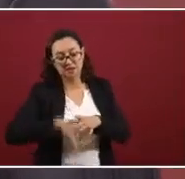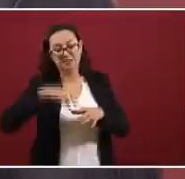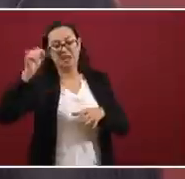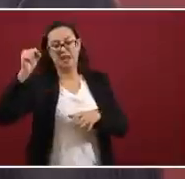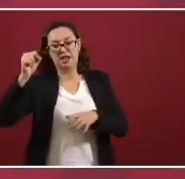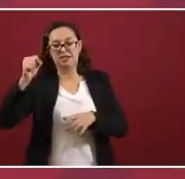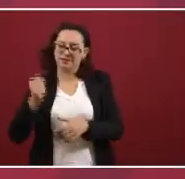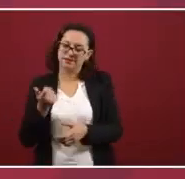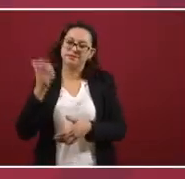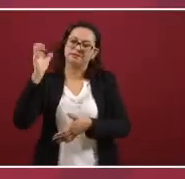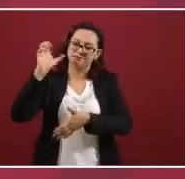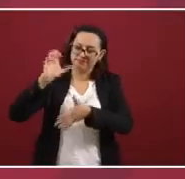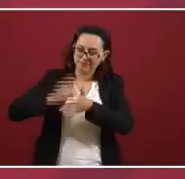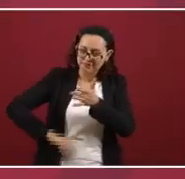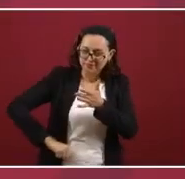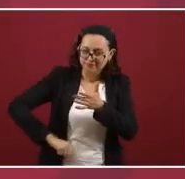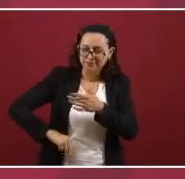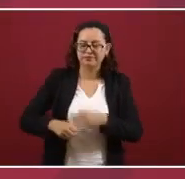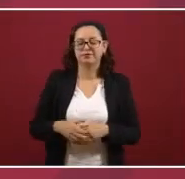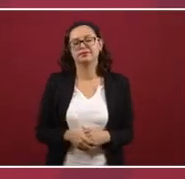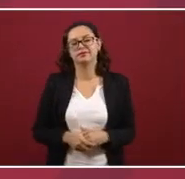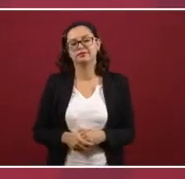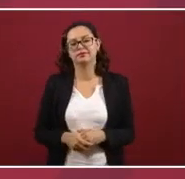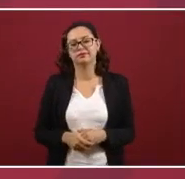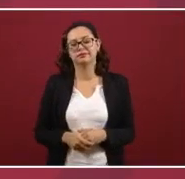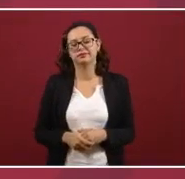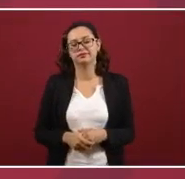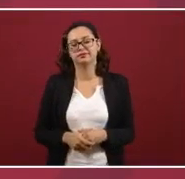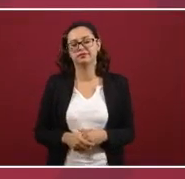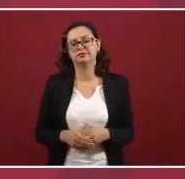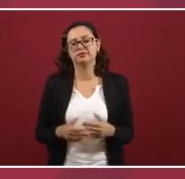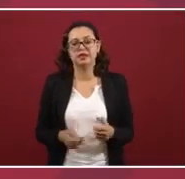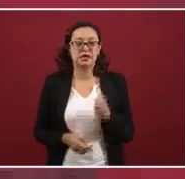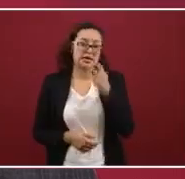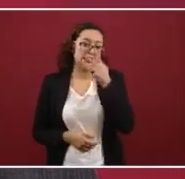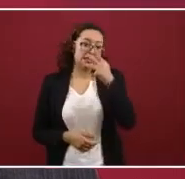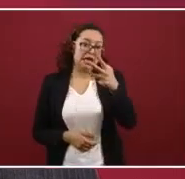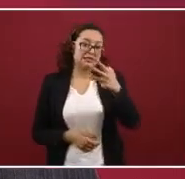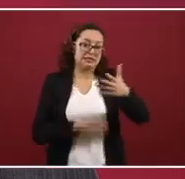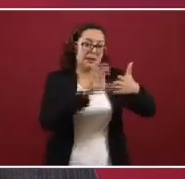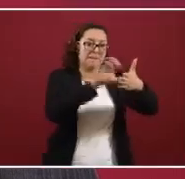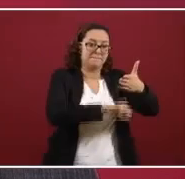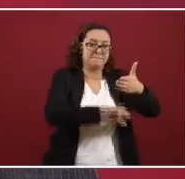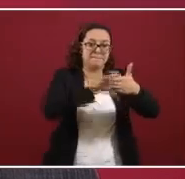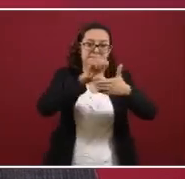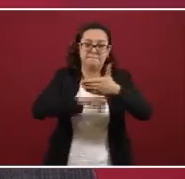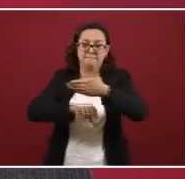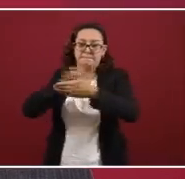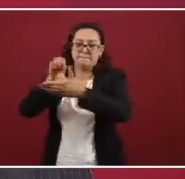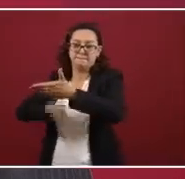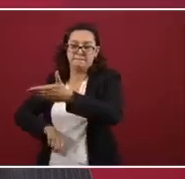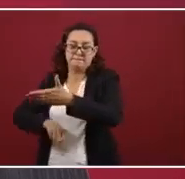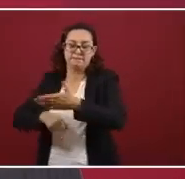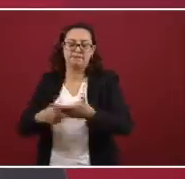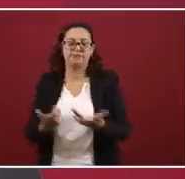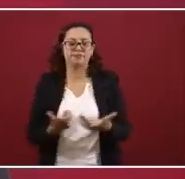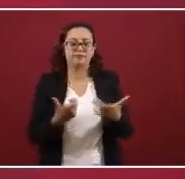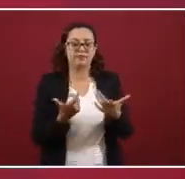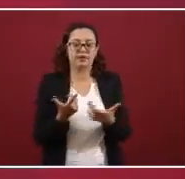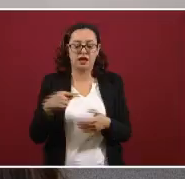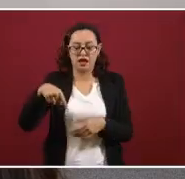México la remesa. Entonces son tres partes. En